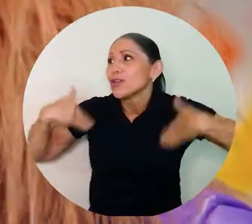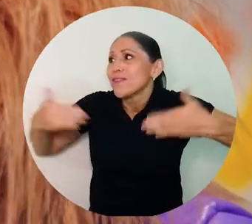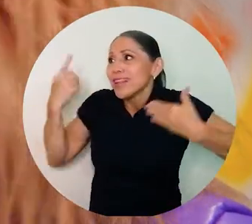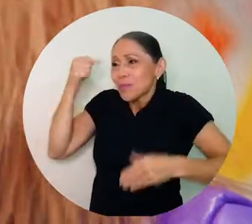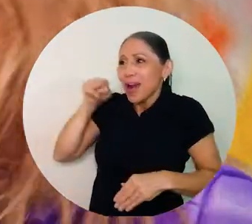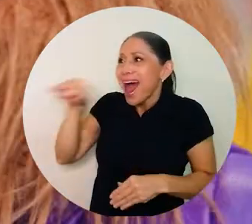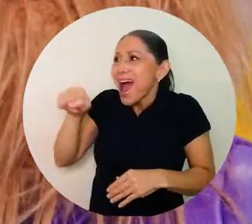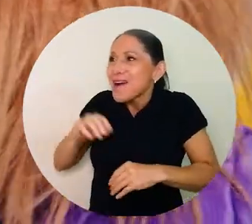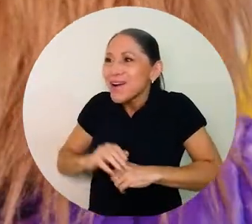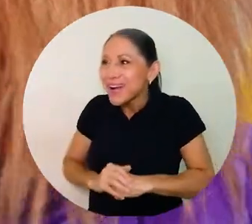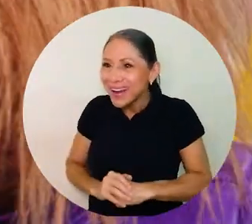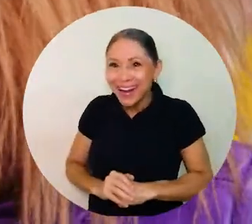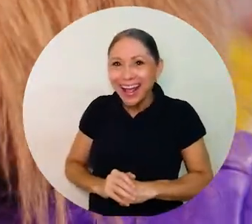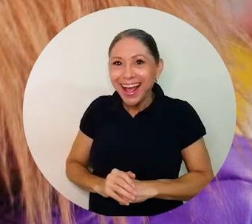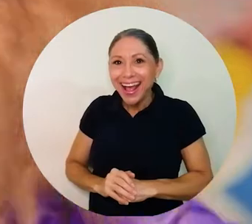Laura!